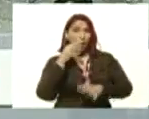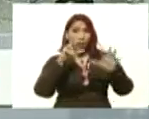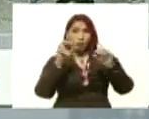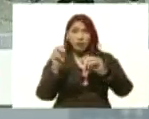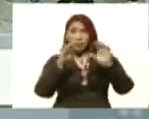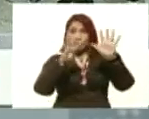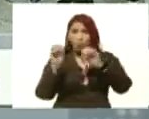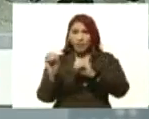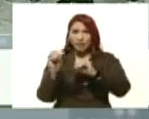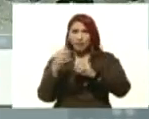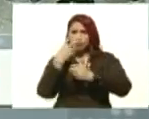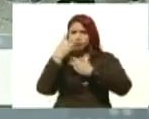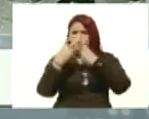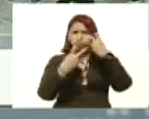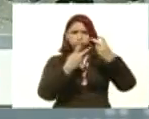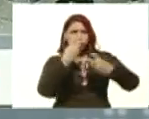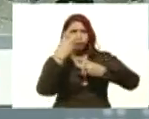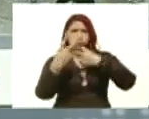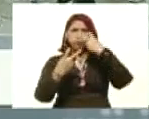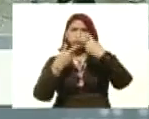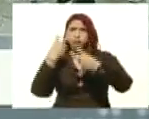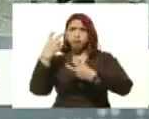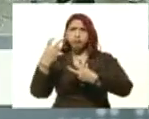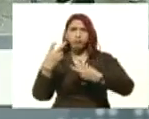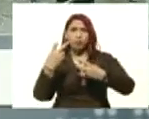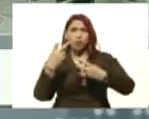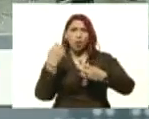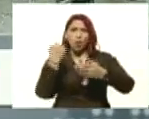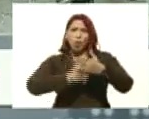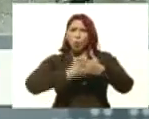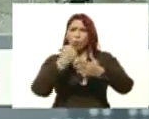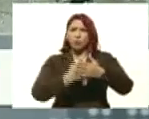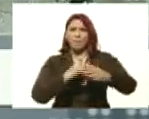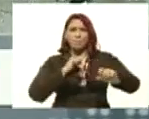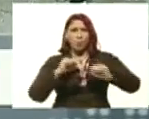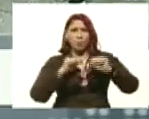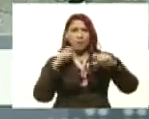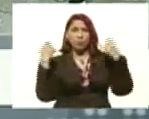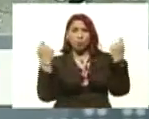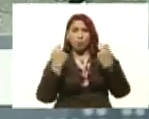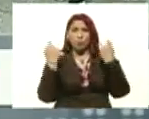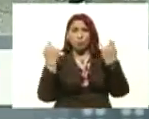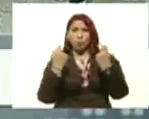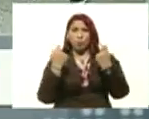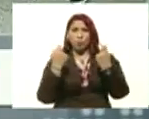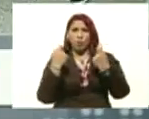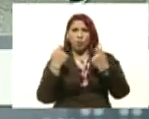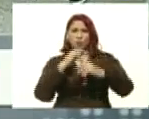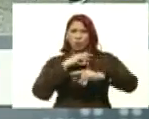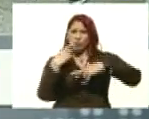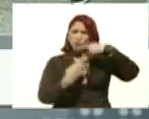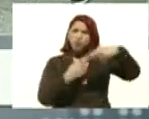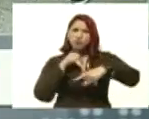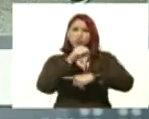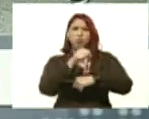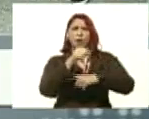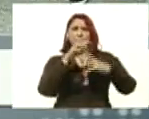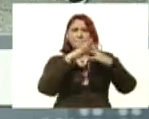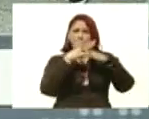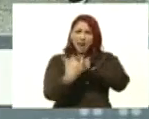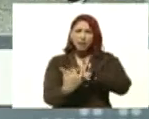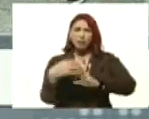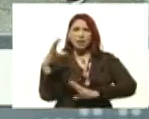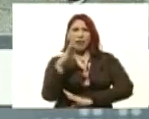y 90, recorrer las luchas del movimiento popular radical y revolucionario de los barrios de